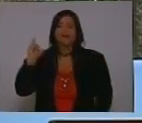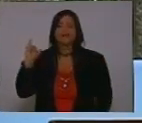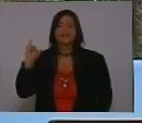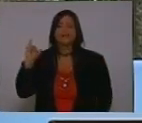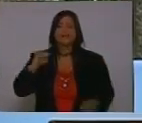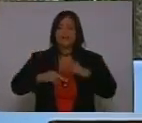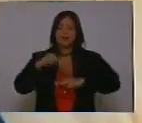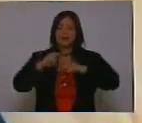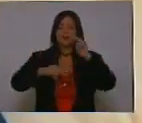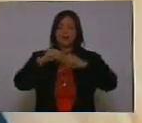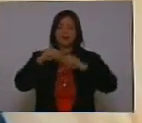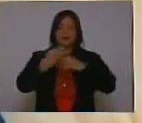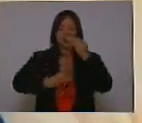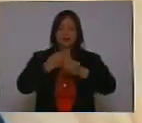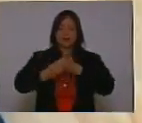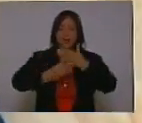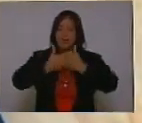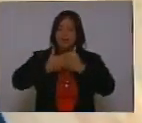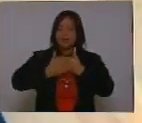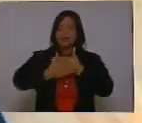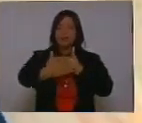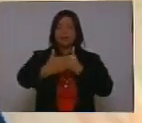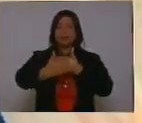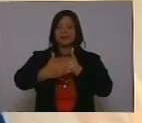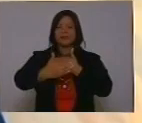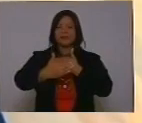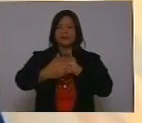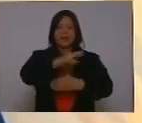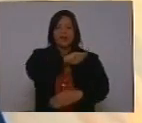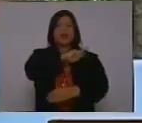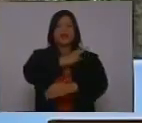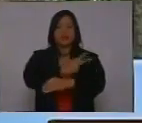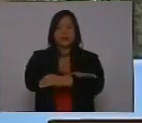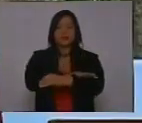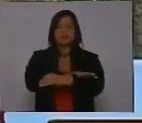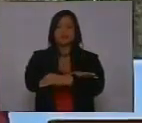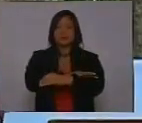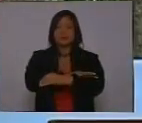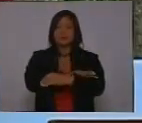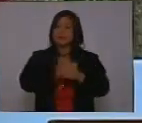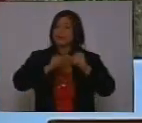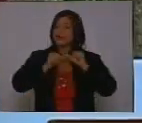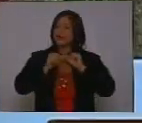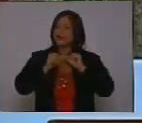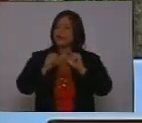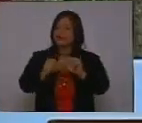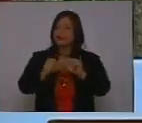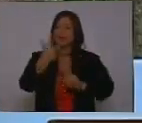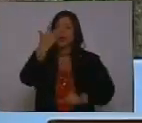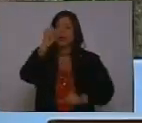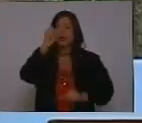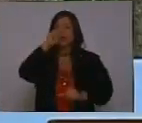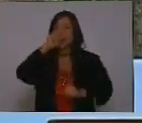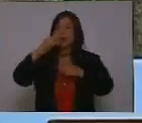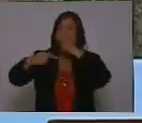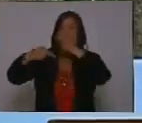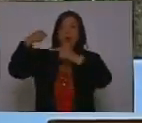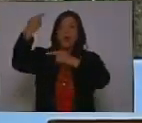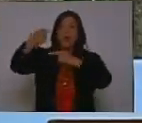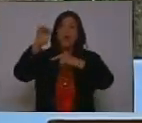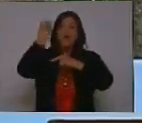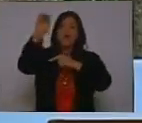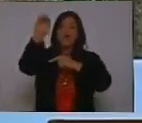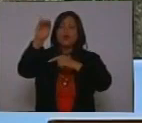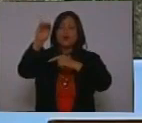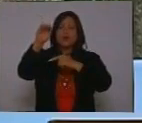de construir, de avanzar, de fortalecer y de continuar. Que en 30 años veamos al